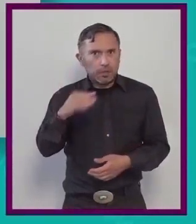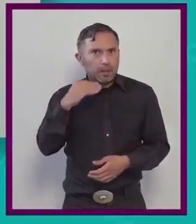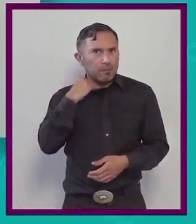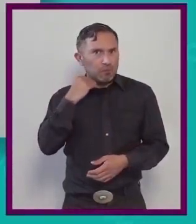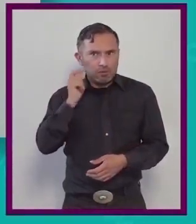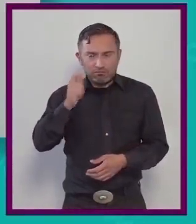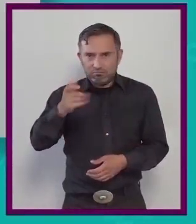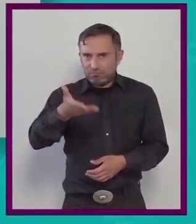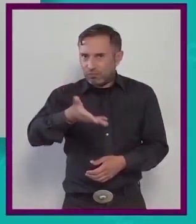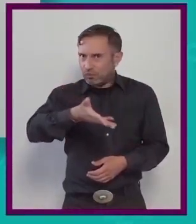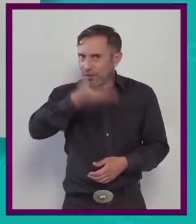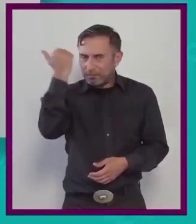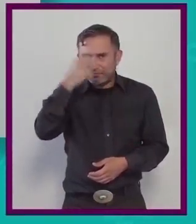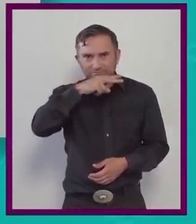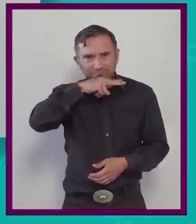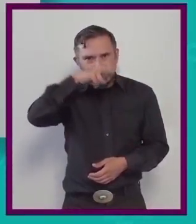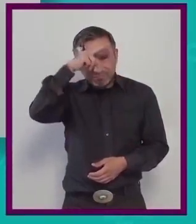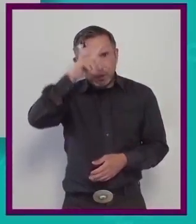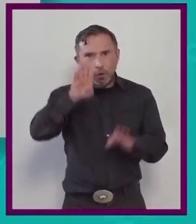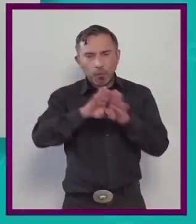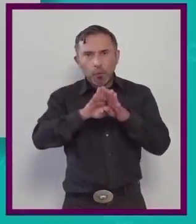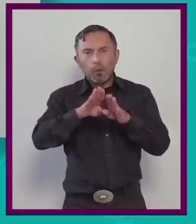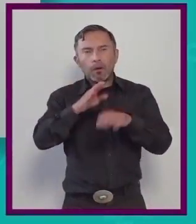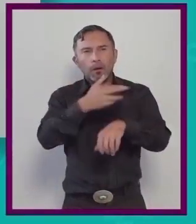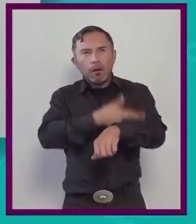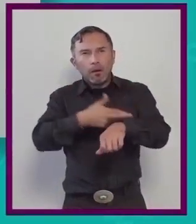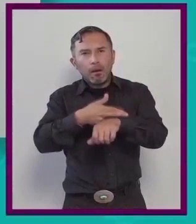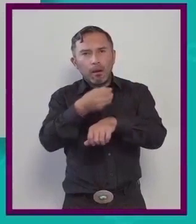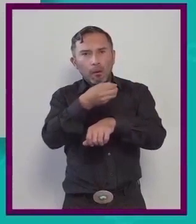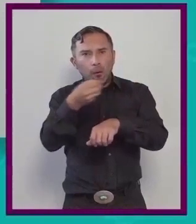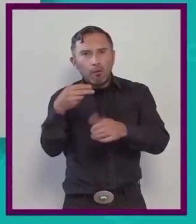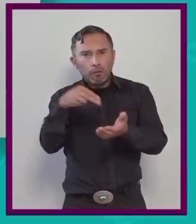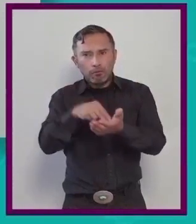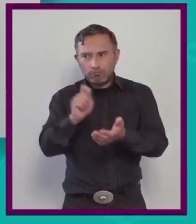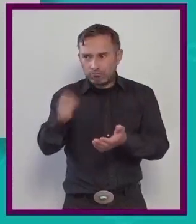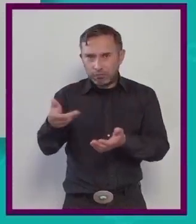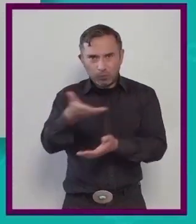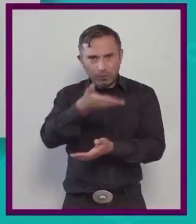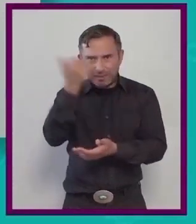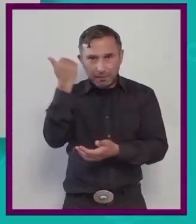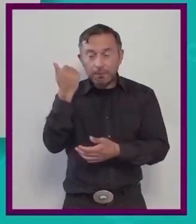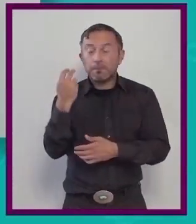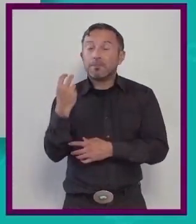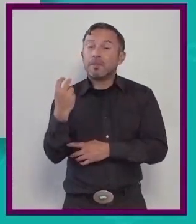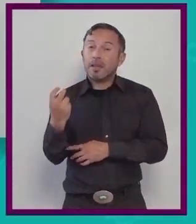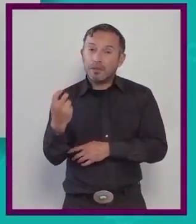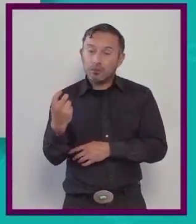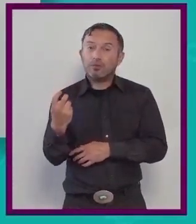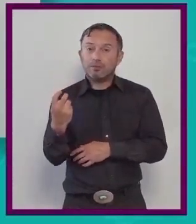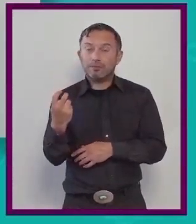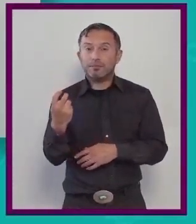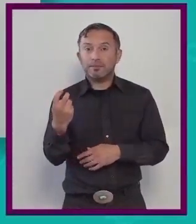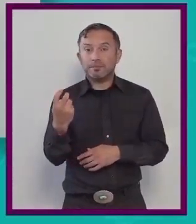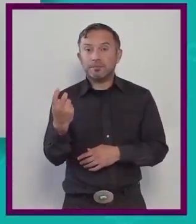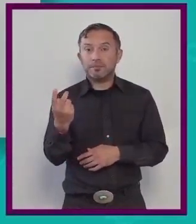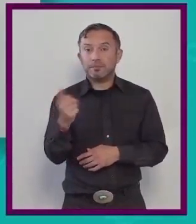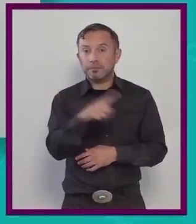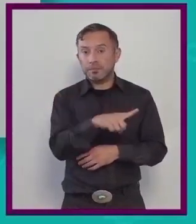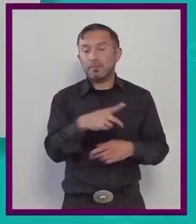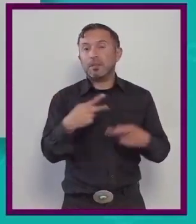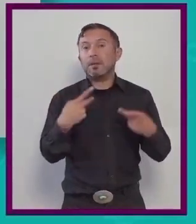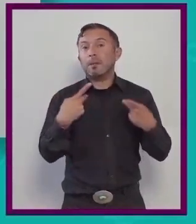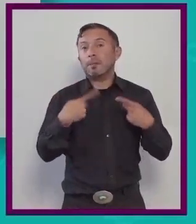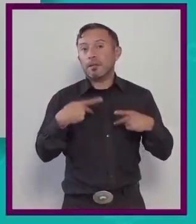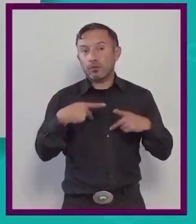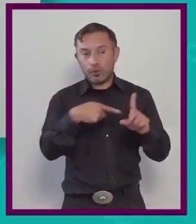han demostrado completa ignorancia dentro del desarrollo de las audiencias. Esto perjudica a lo